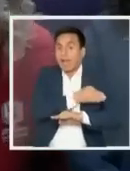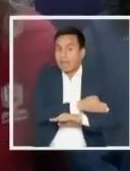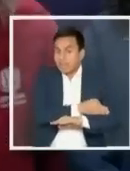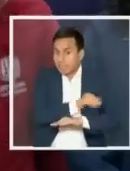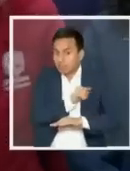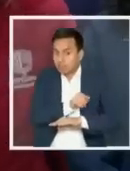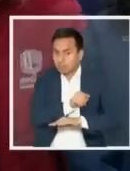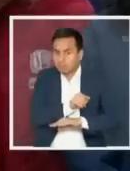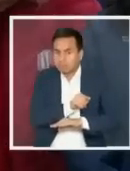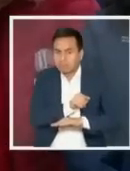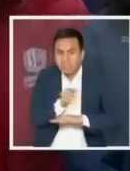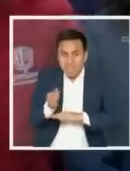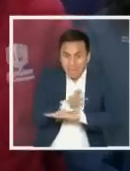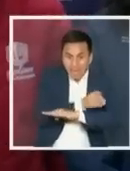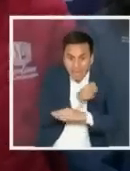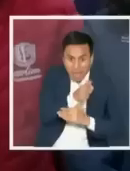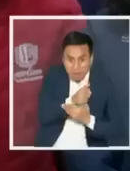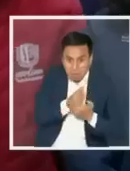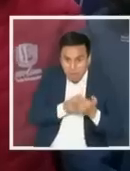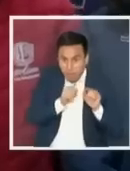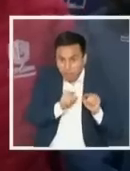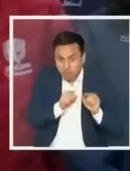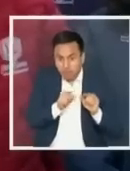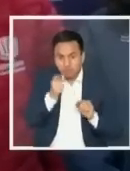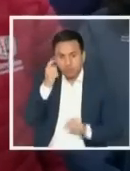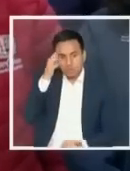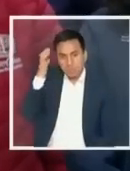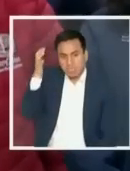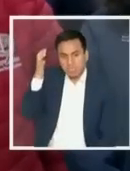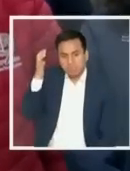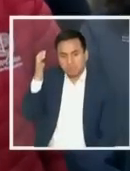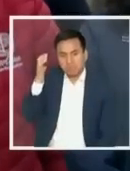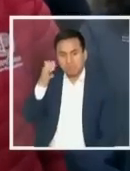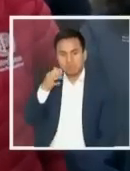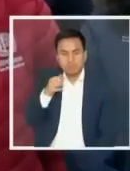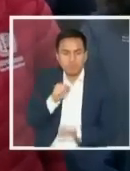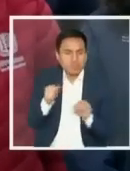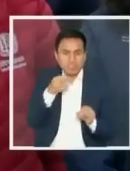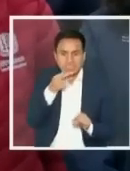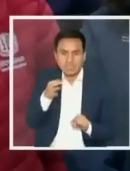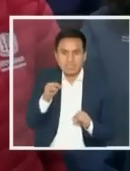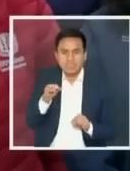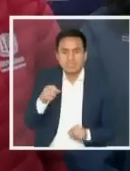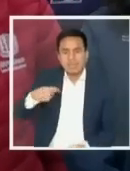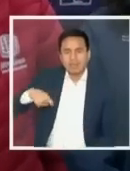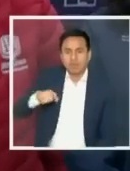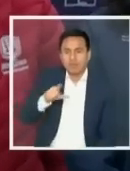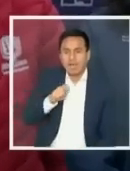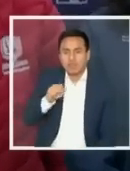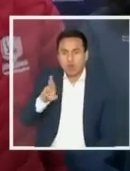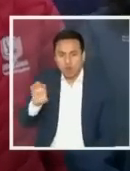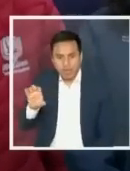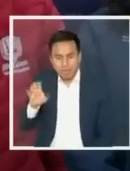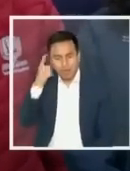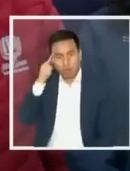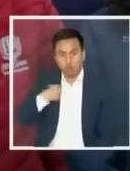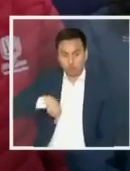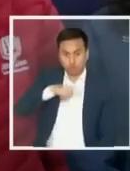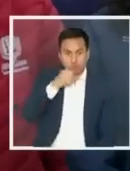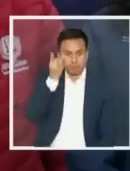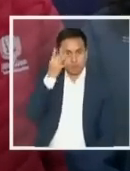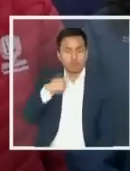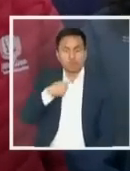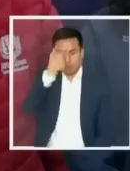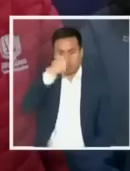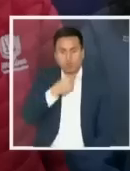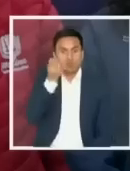aclararlo. Ojo que cuando hablamos de acusación constitucional o algo más grave contra el presidente o algún ministro, es el peor escenario. Pero es que en ese escenario hay que ponerse. Pero es que esto